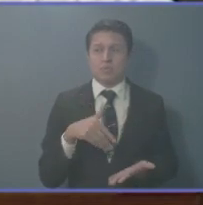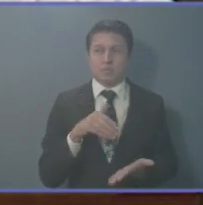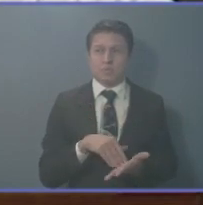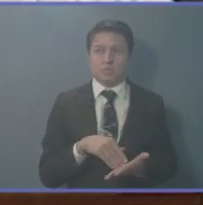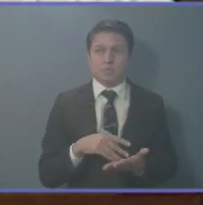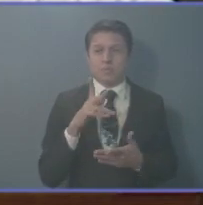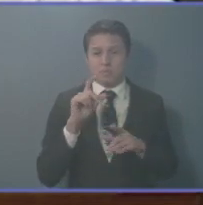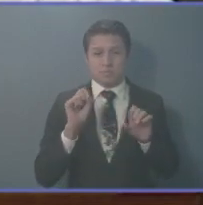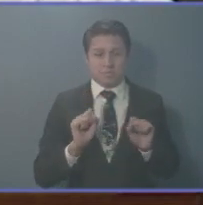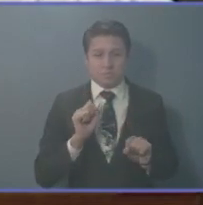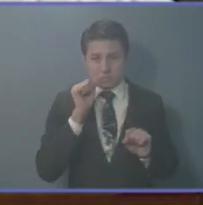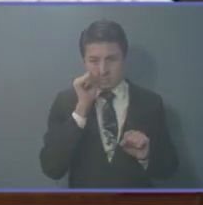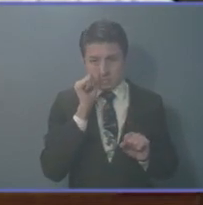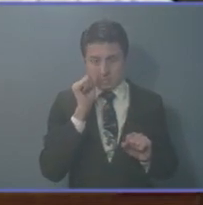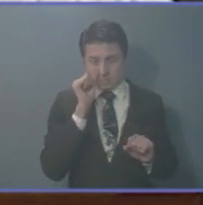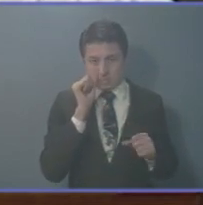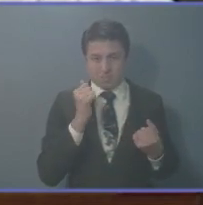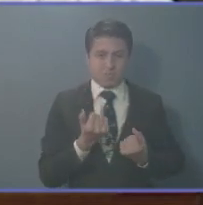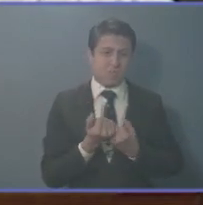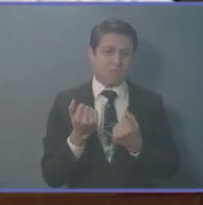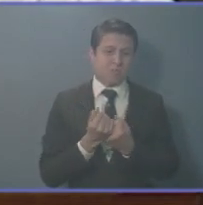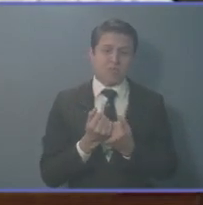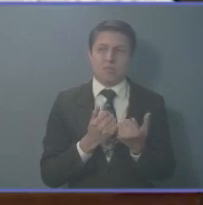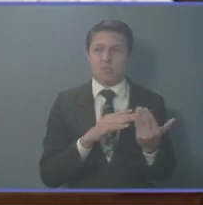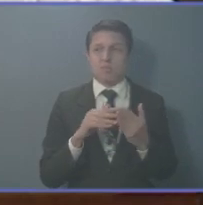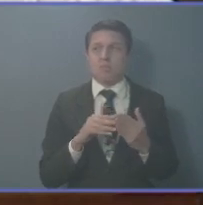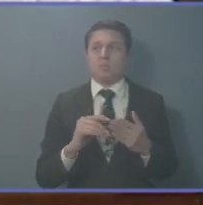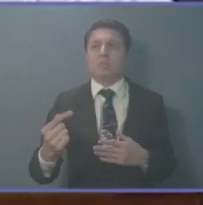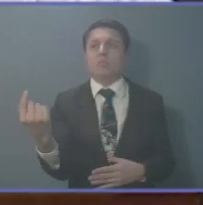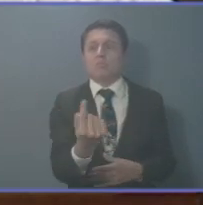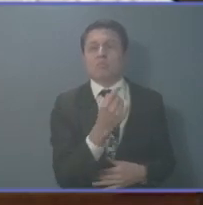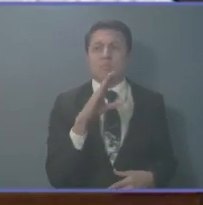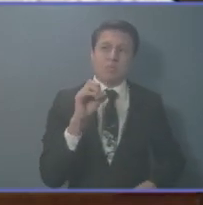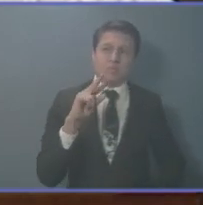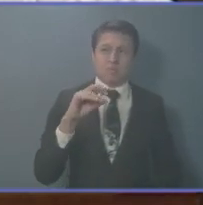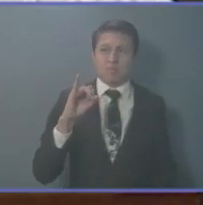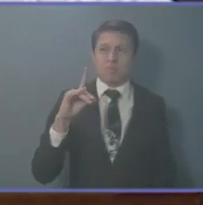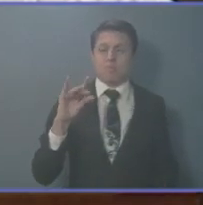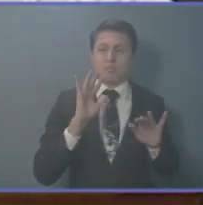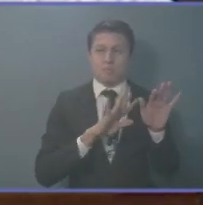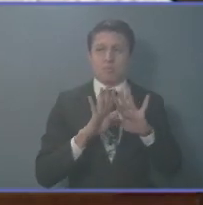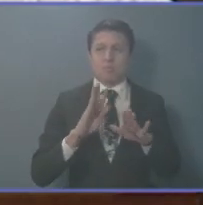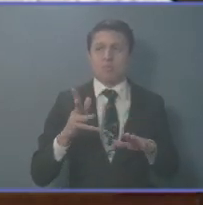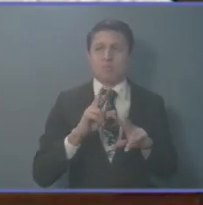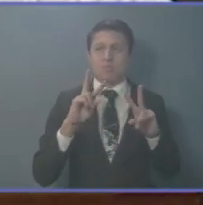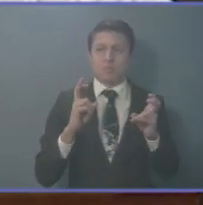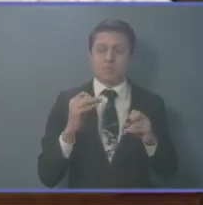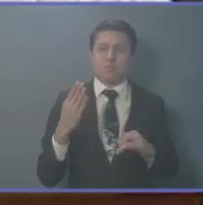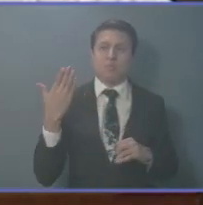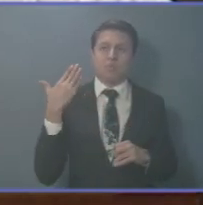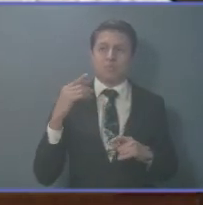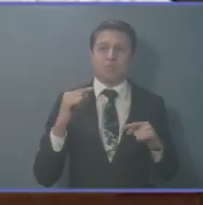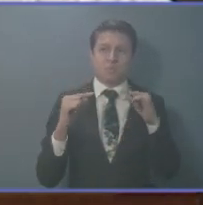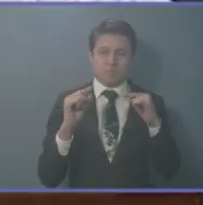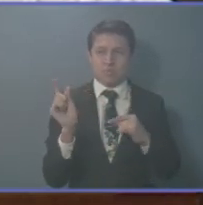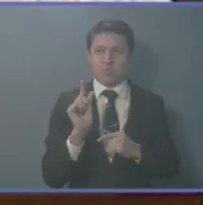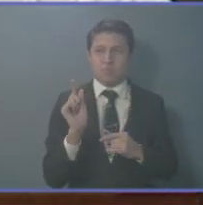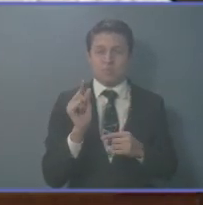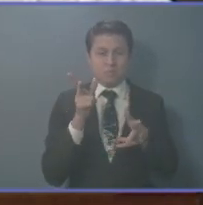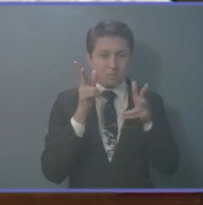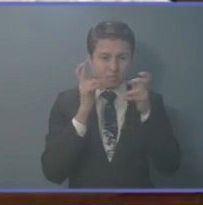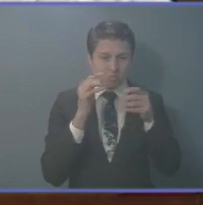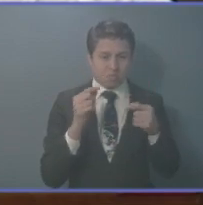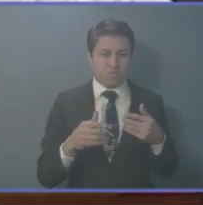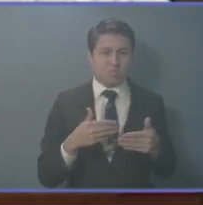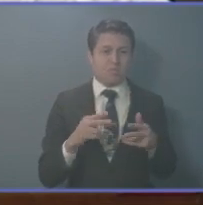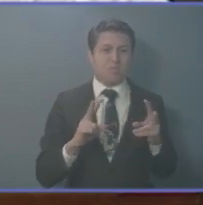efecto de poder atender e internar a pacientes del COVID-19, todo lo anterior bajo estricta autorización y supervisión de las